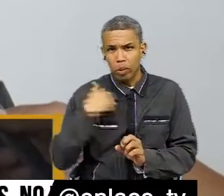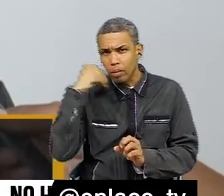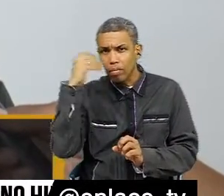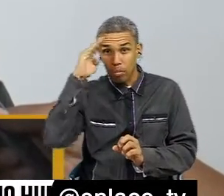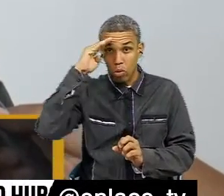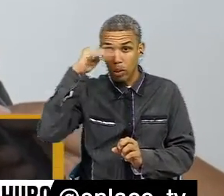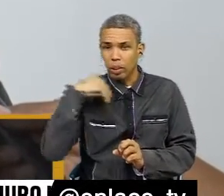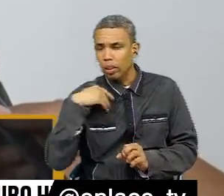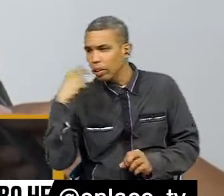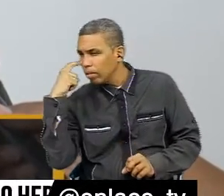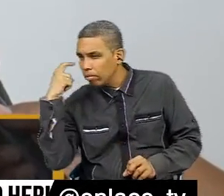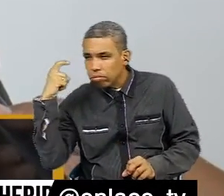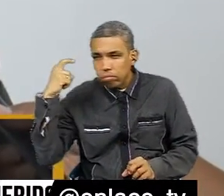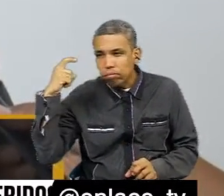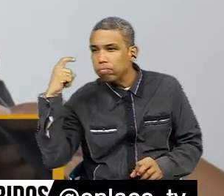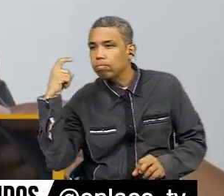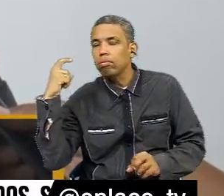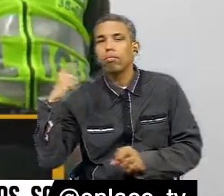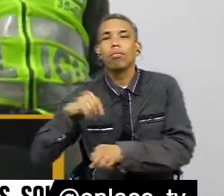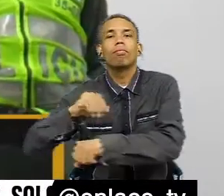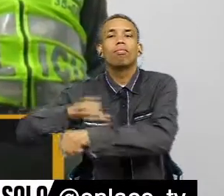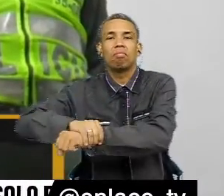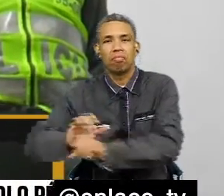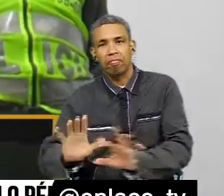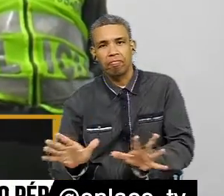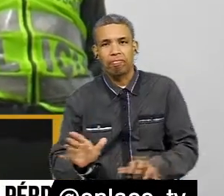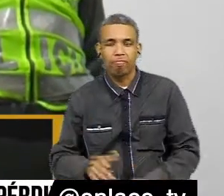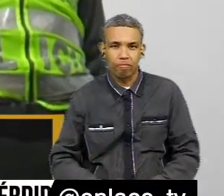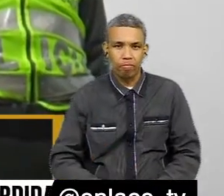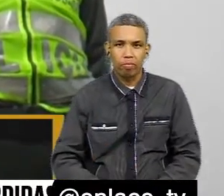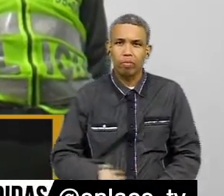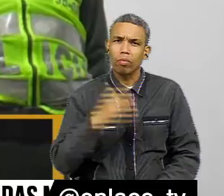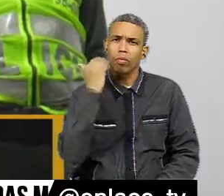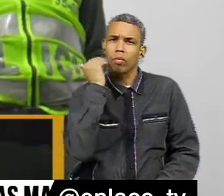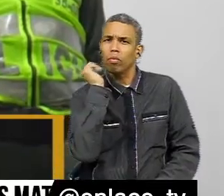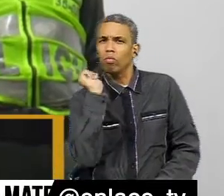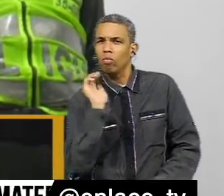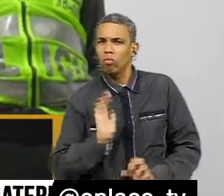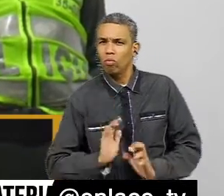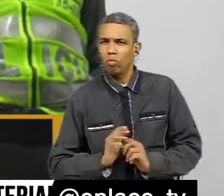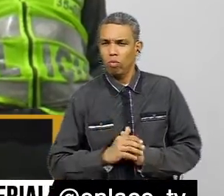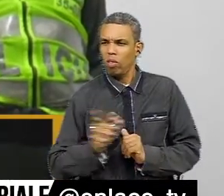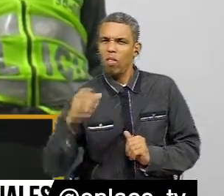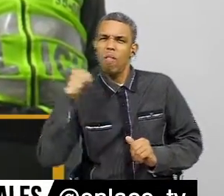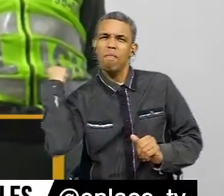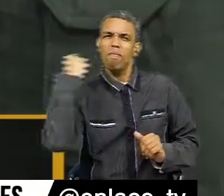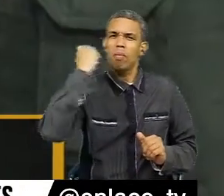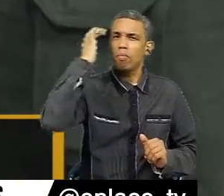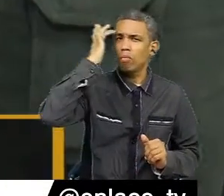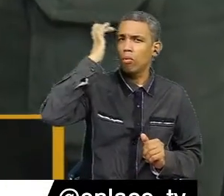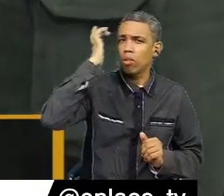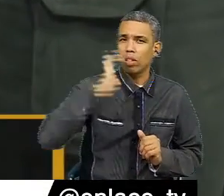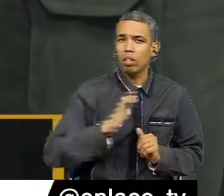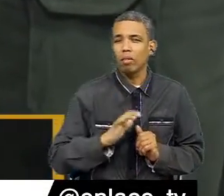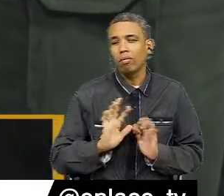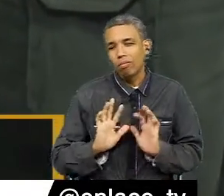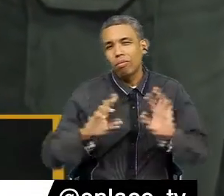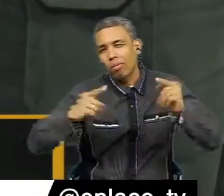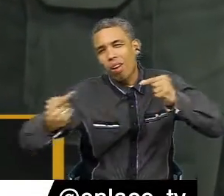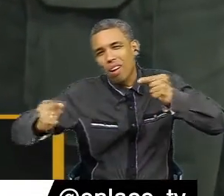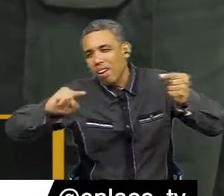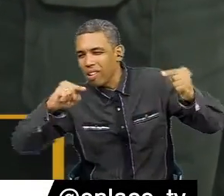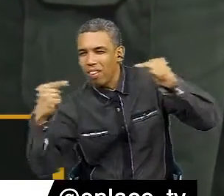bajo esta medida de protección a esta mujer. La reacción de la mujer, según se pudo conocer, obedeció a una airada discusión que tuvo la